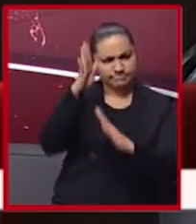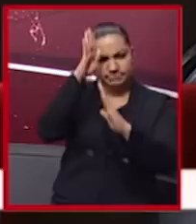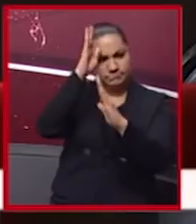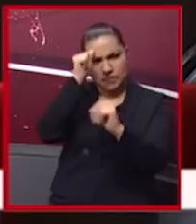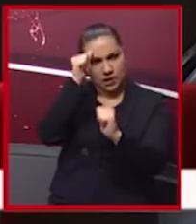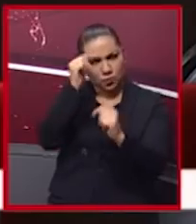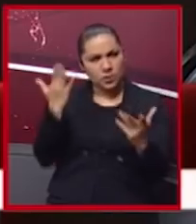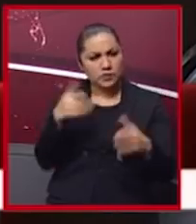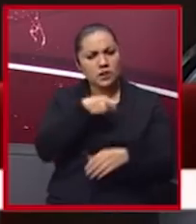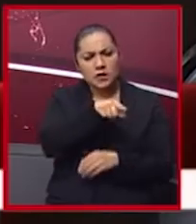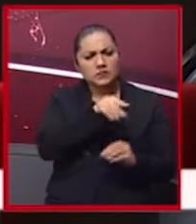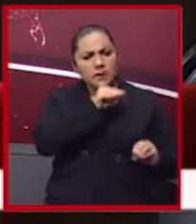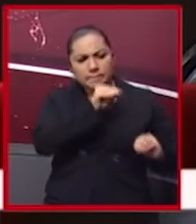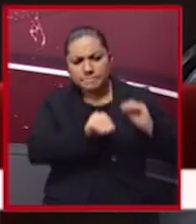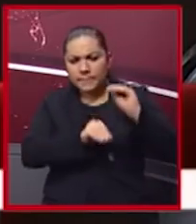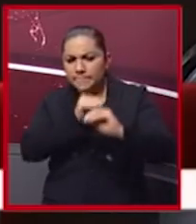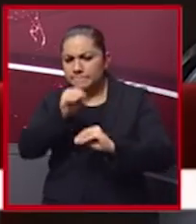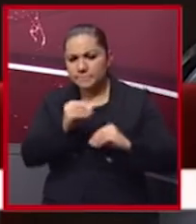caso